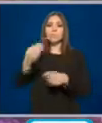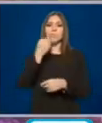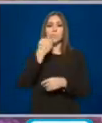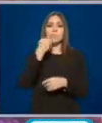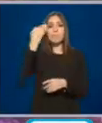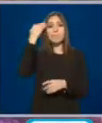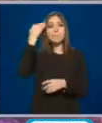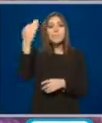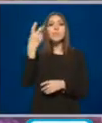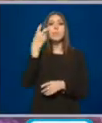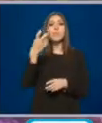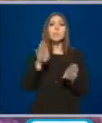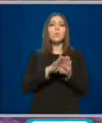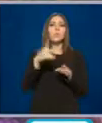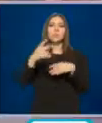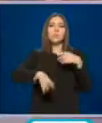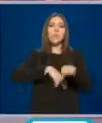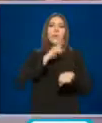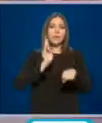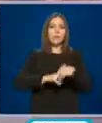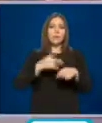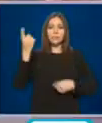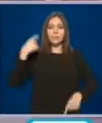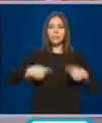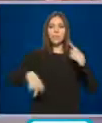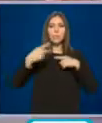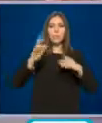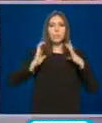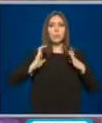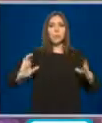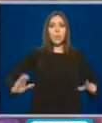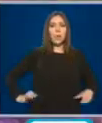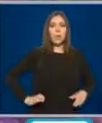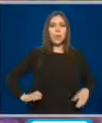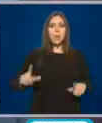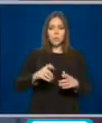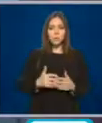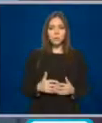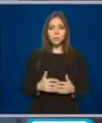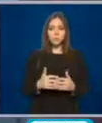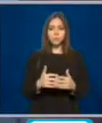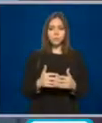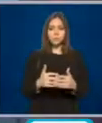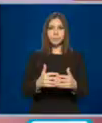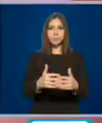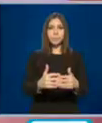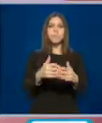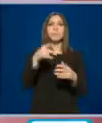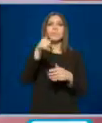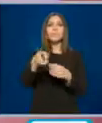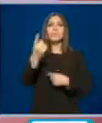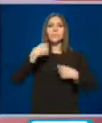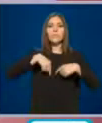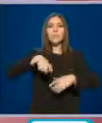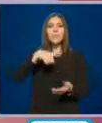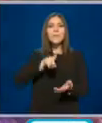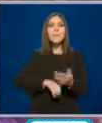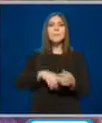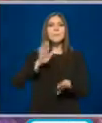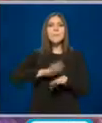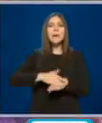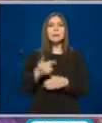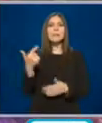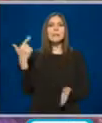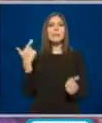tan sabia que durante el embarazo el cuerpo se va llenando de grasa. O sea, la composición corporal cambia, Sí. nos llenamos de grasa y esa